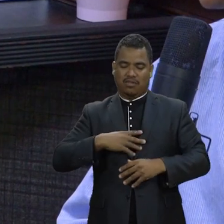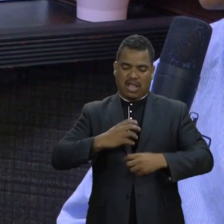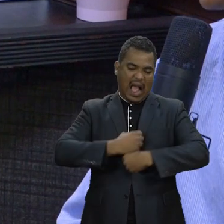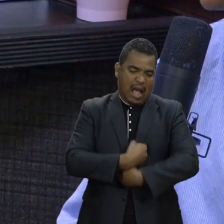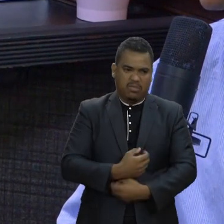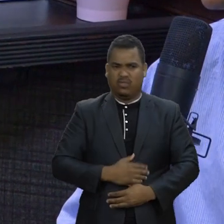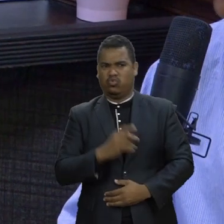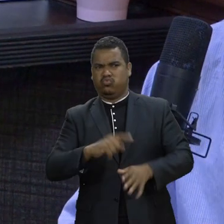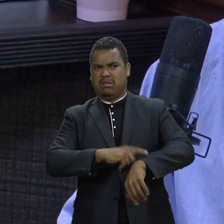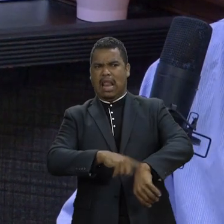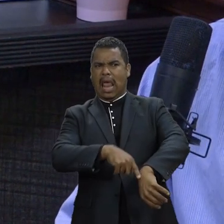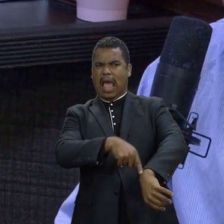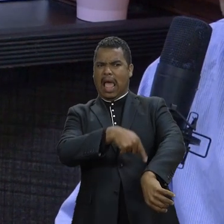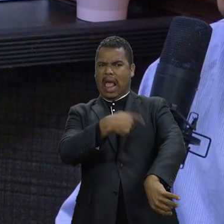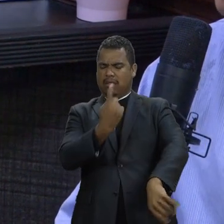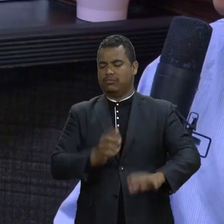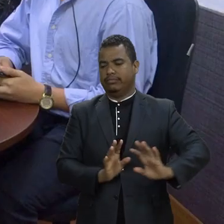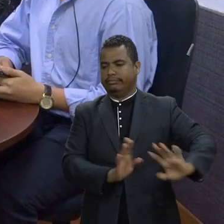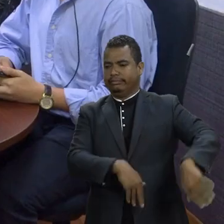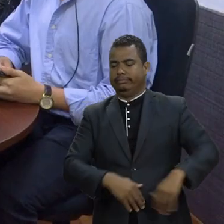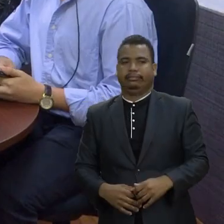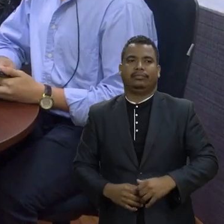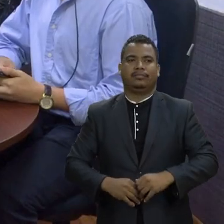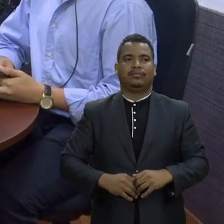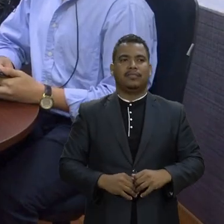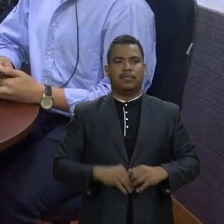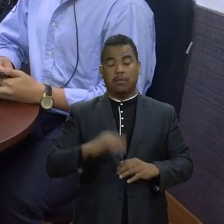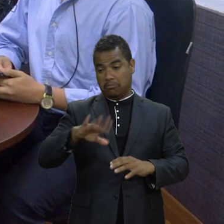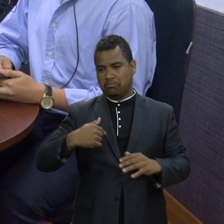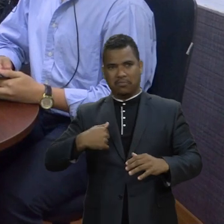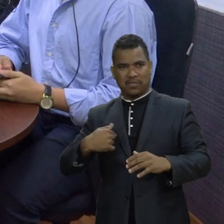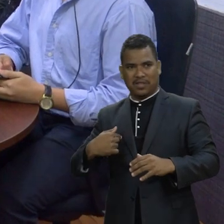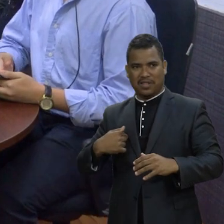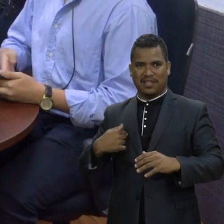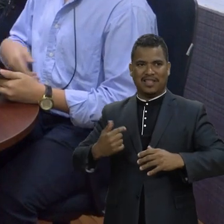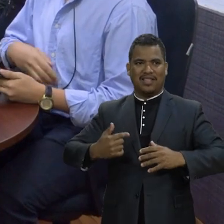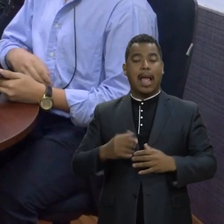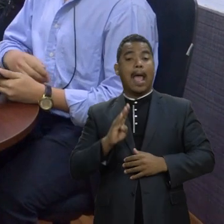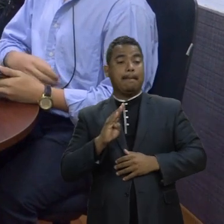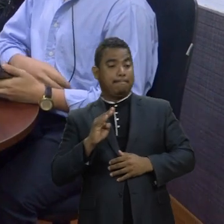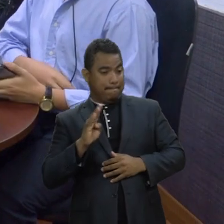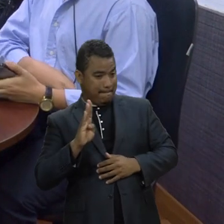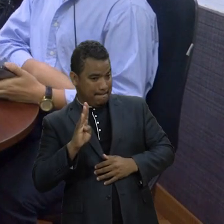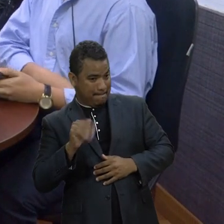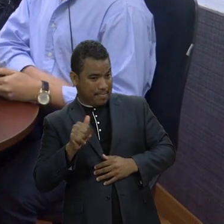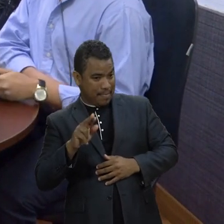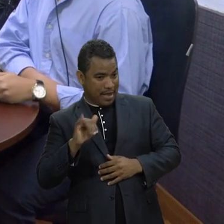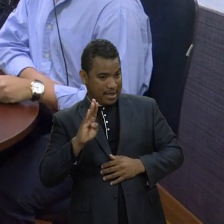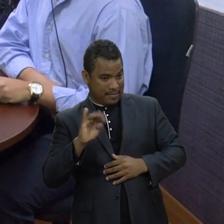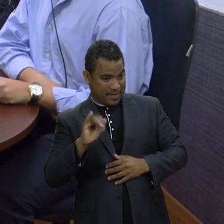tengo hambre. Muy interesante. Sí. Ahora nosotros vamos a pasar a una pequeña actividad. Nunca terminé Barbie. ¿Tampoco?